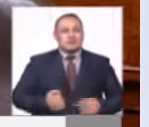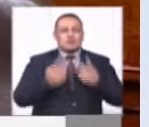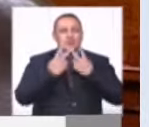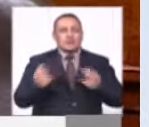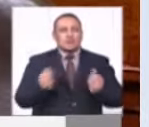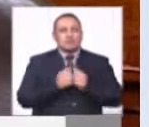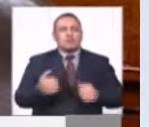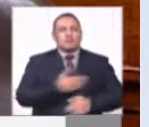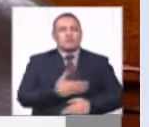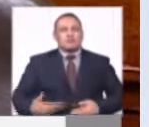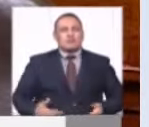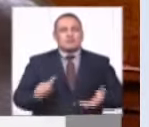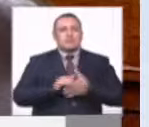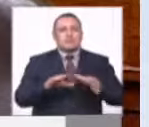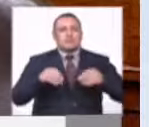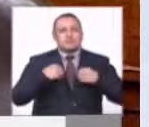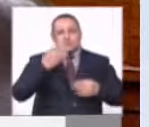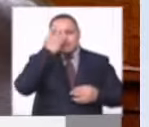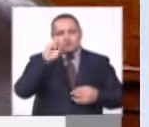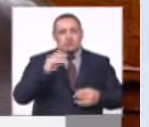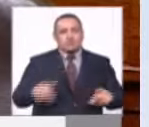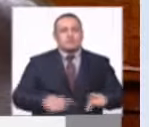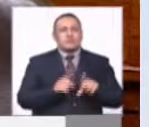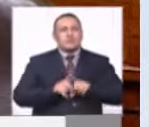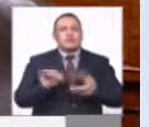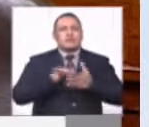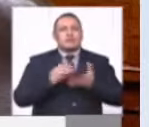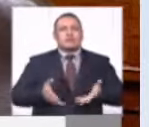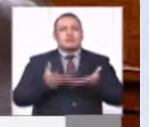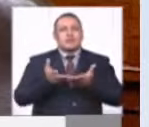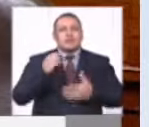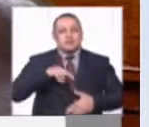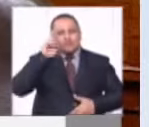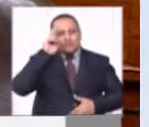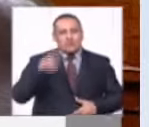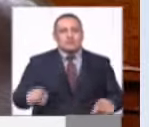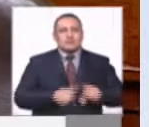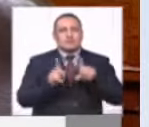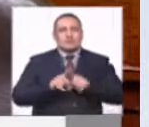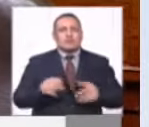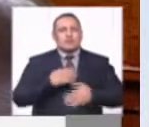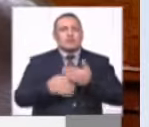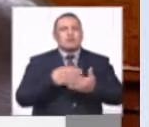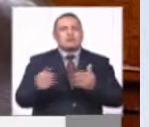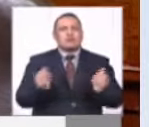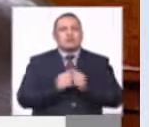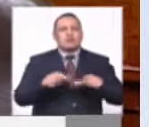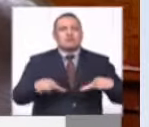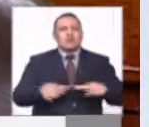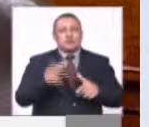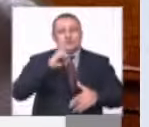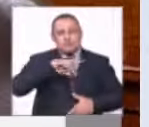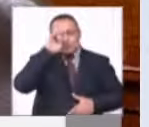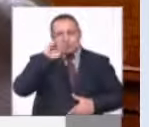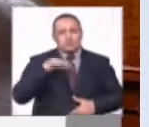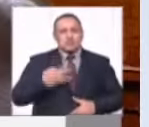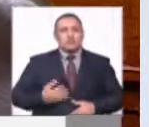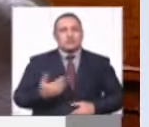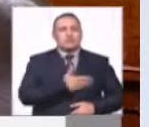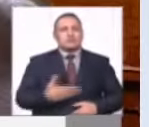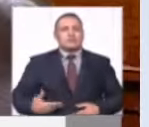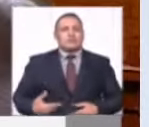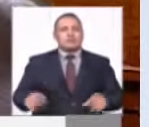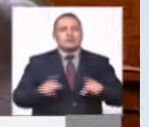que la presidenta haya tomado esa decisión de darle esa confianza para que conduzca los destinos del Perú. Señor